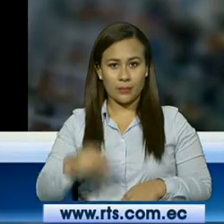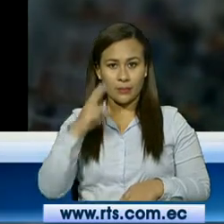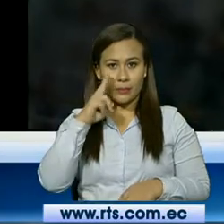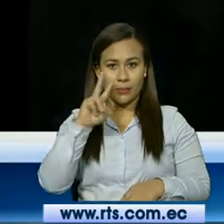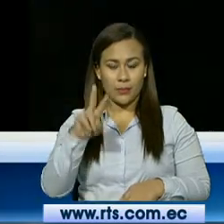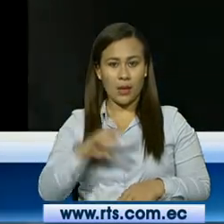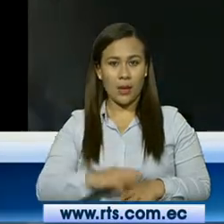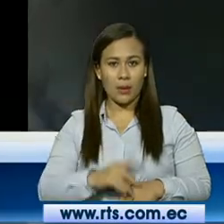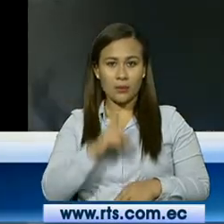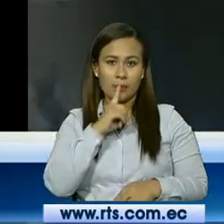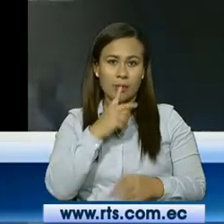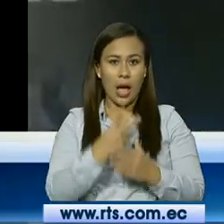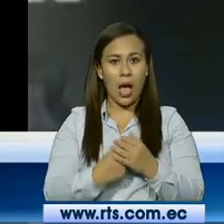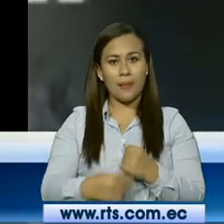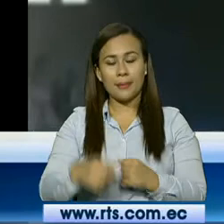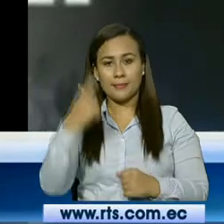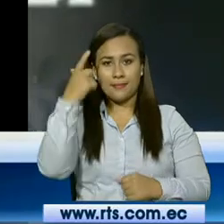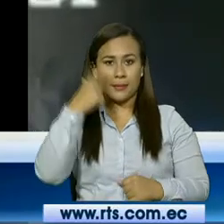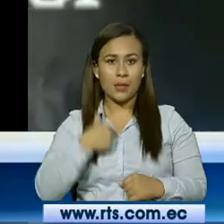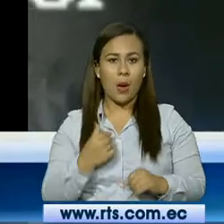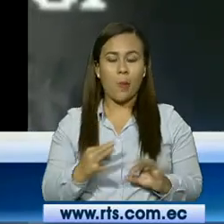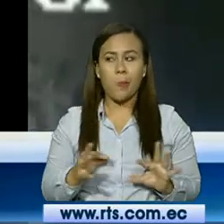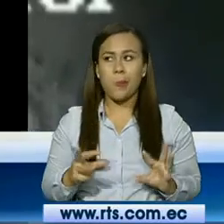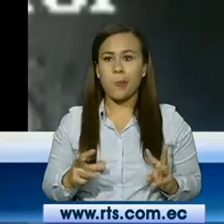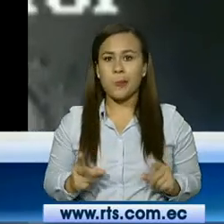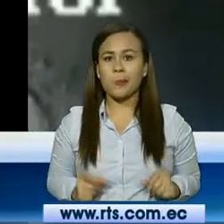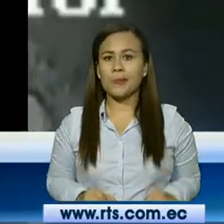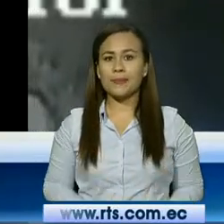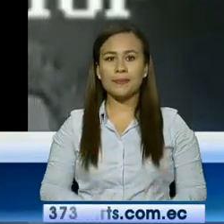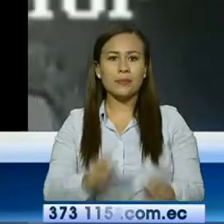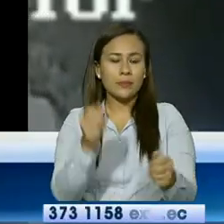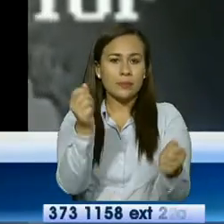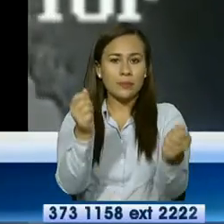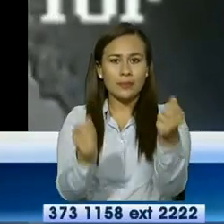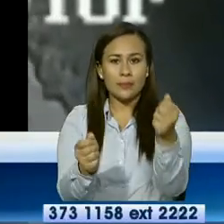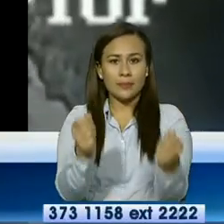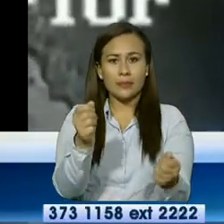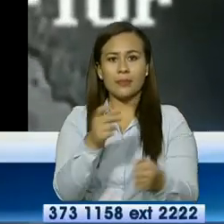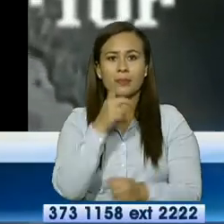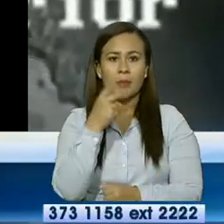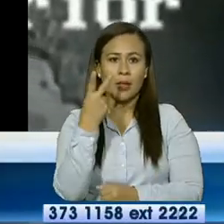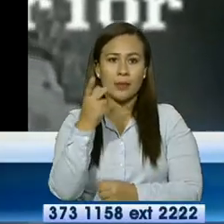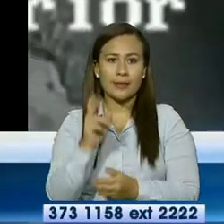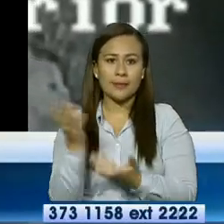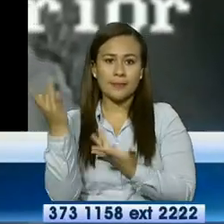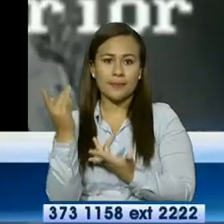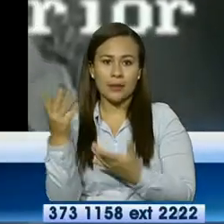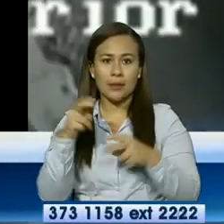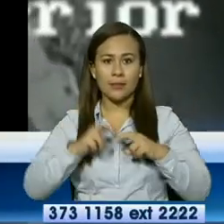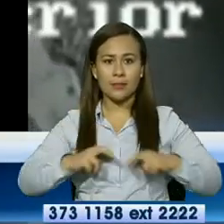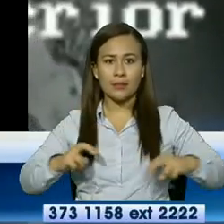Ambos se van como si nada, según indican, en este vehículo, donde los esperaban otros dos sujetos.